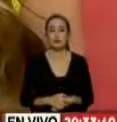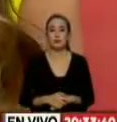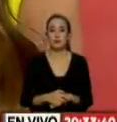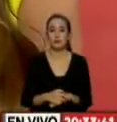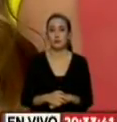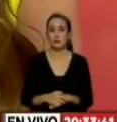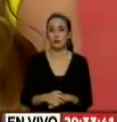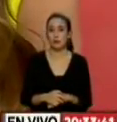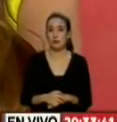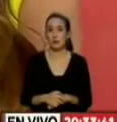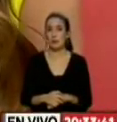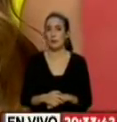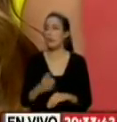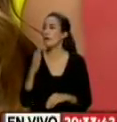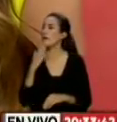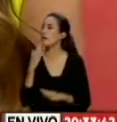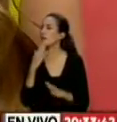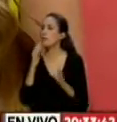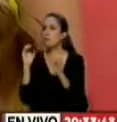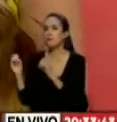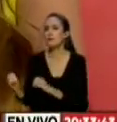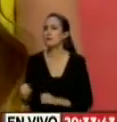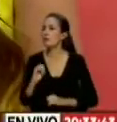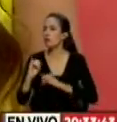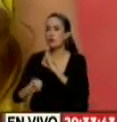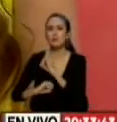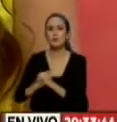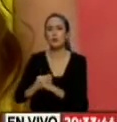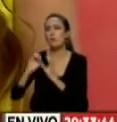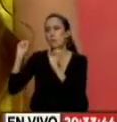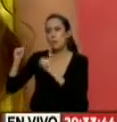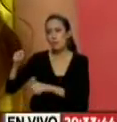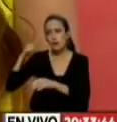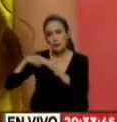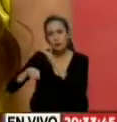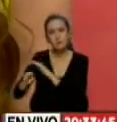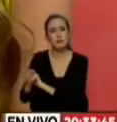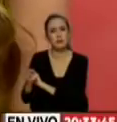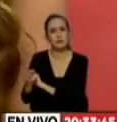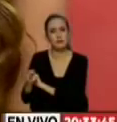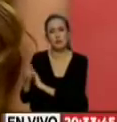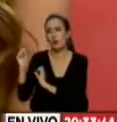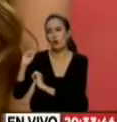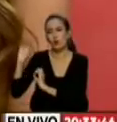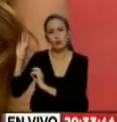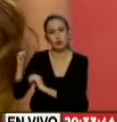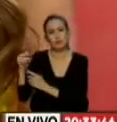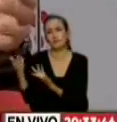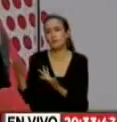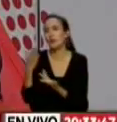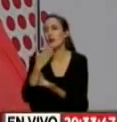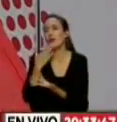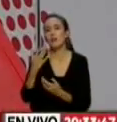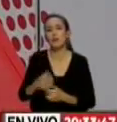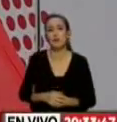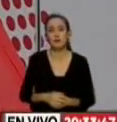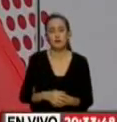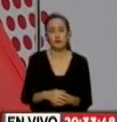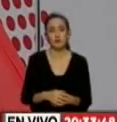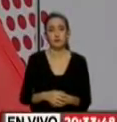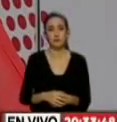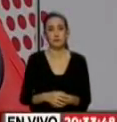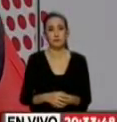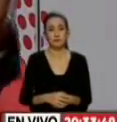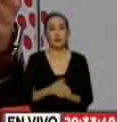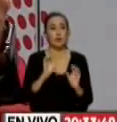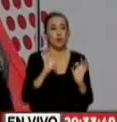con los organismos internacionales? ¿Pueden o no pueden ponerle un freno a lo que está sucediendo en Venezuela? Fíjate, yo creo que este fue justamente